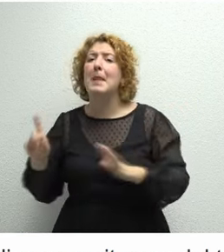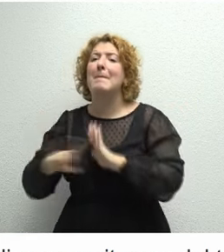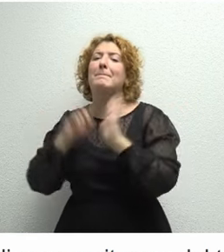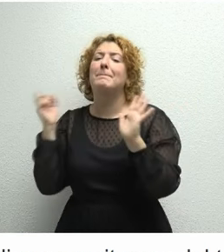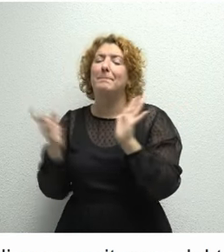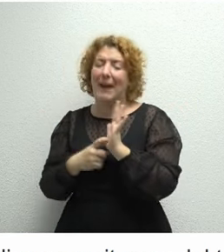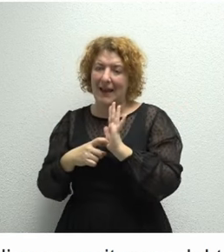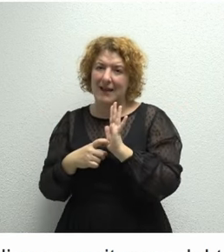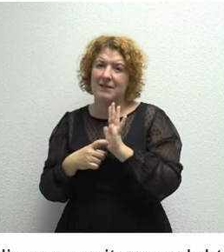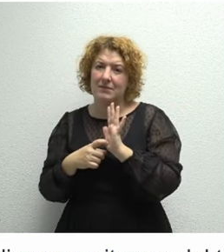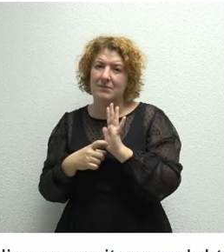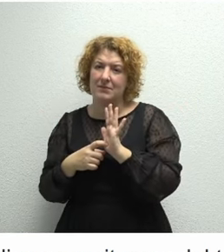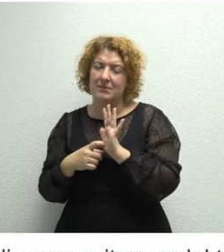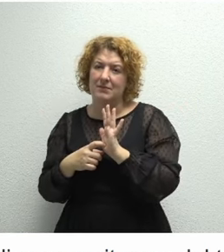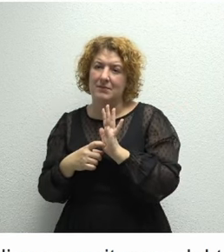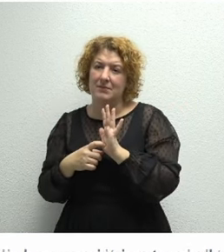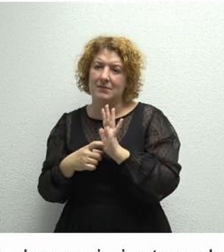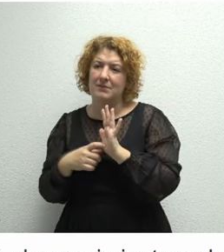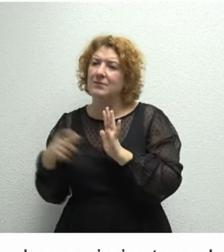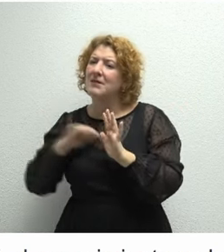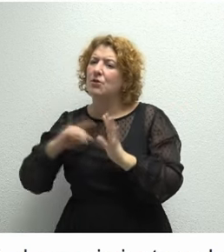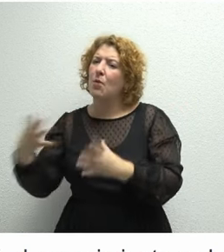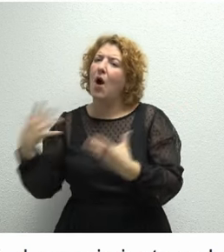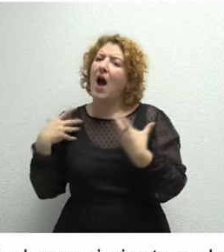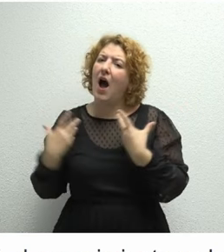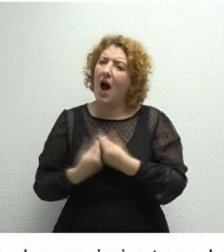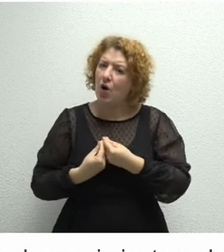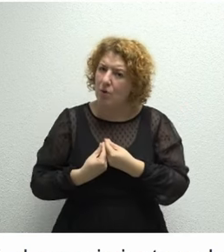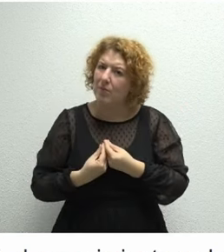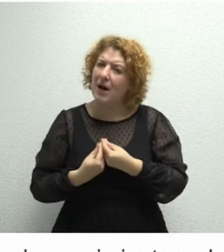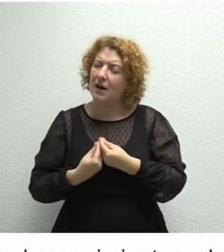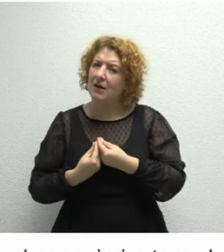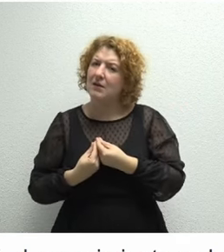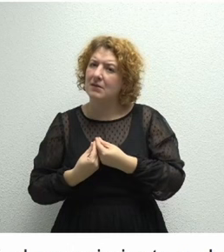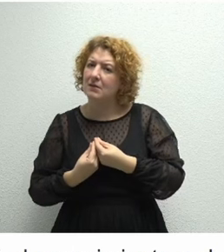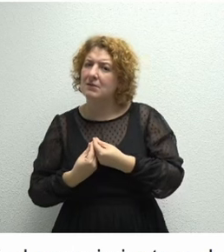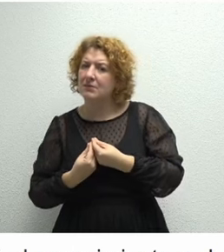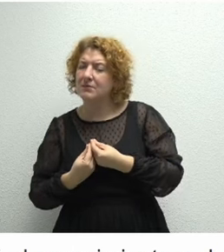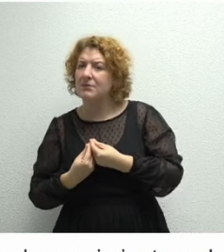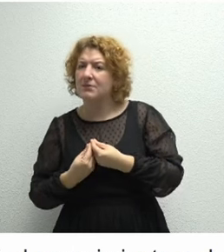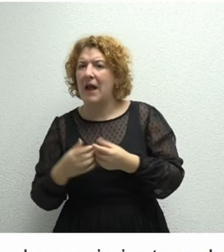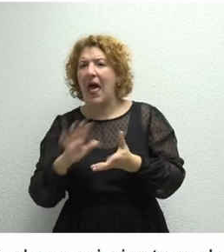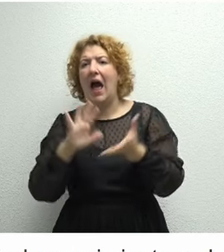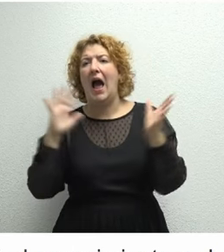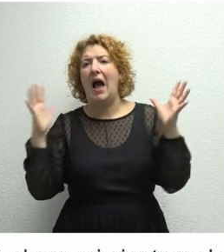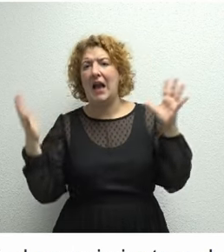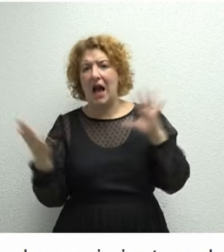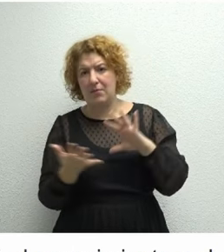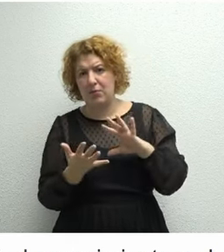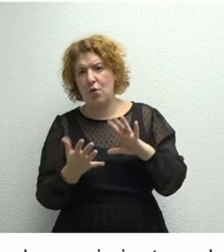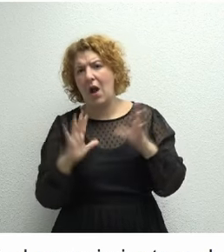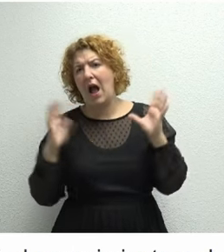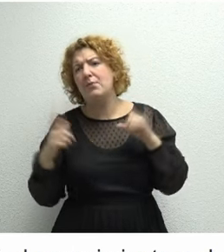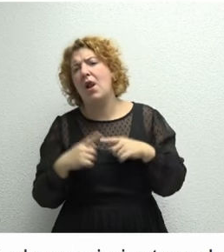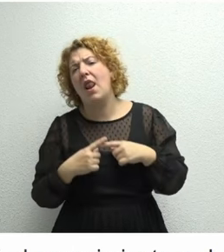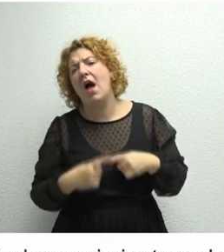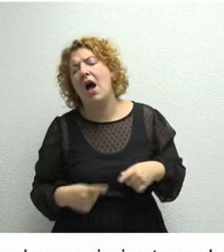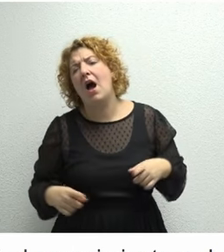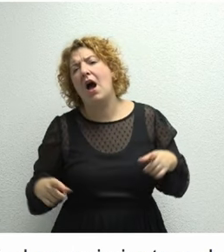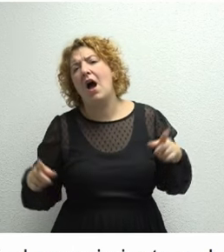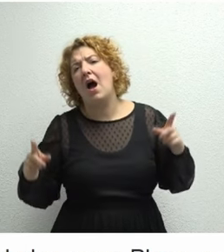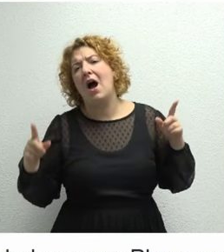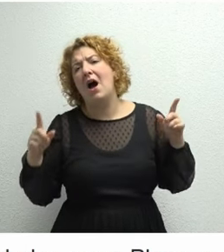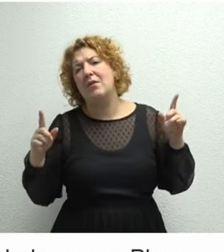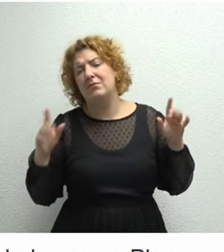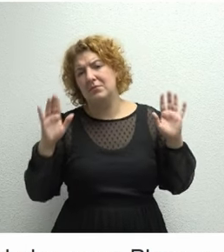caso pues hablaría de plena de sentirnos acompañadas en en bueno en transitar ese cambio no que va a ser largo muy largo pero que bueno